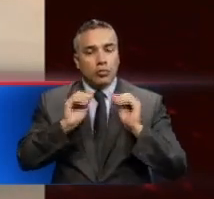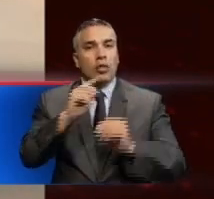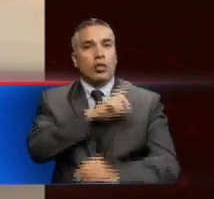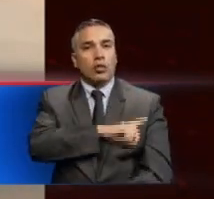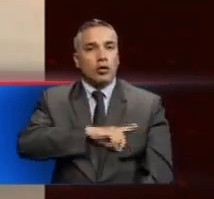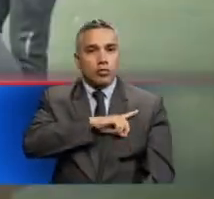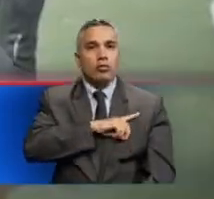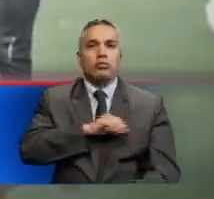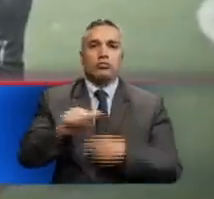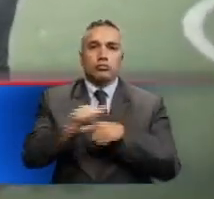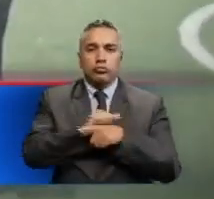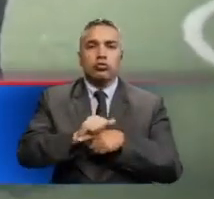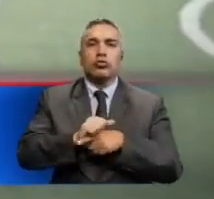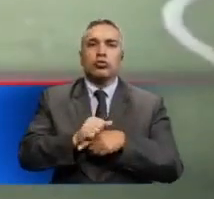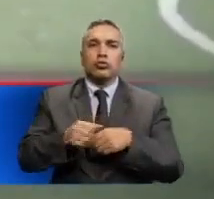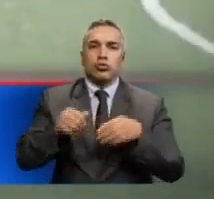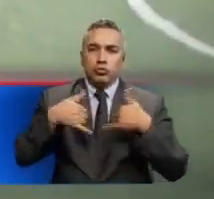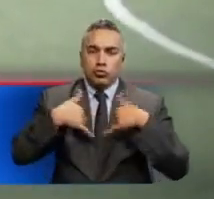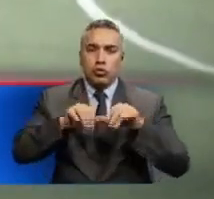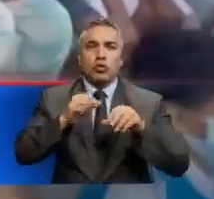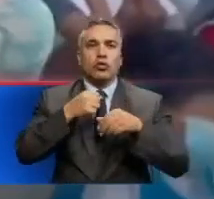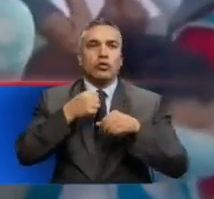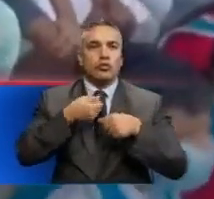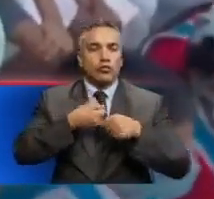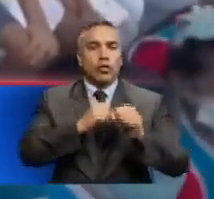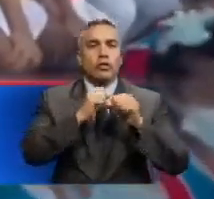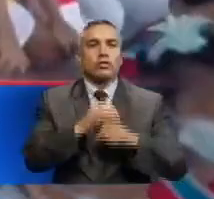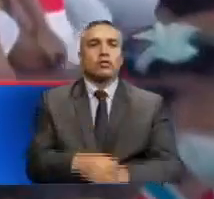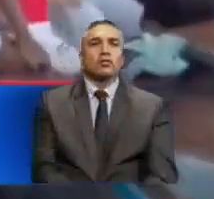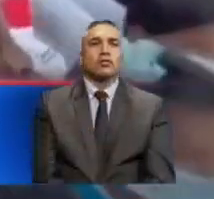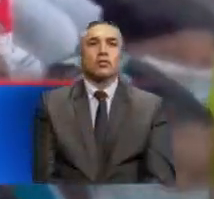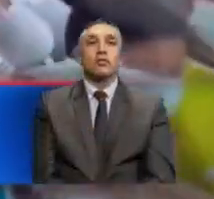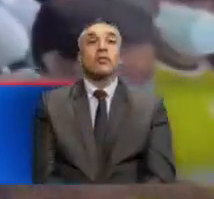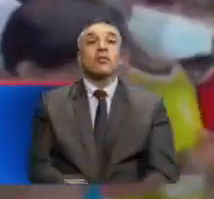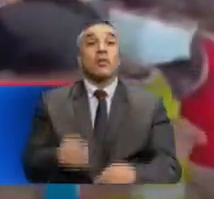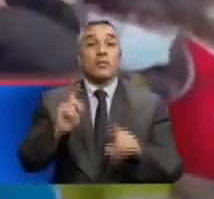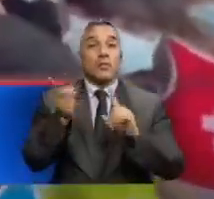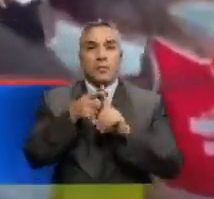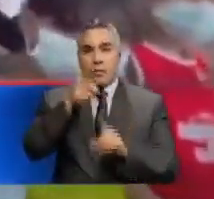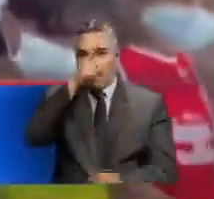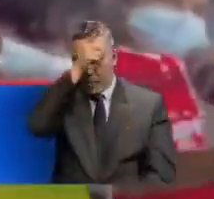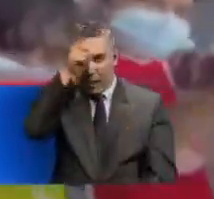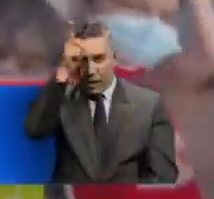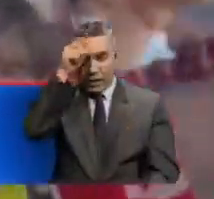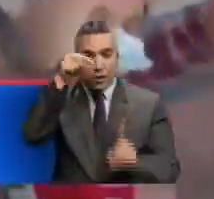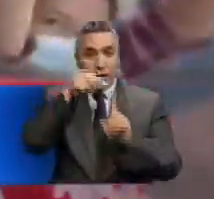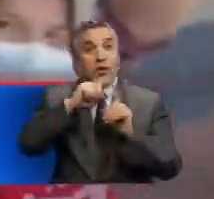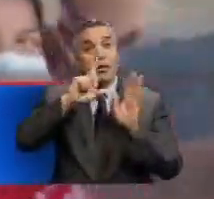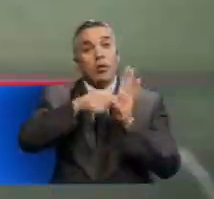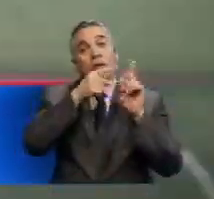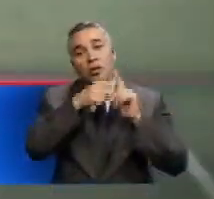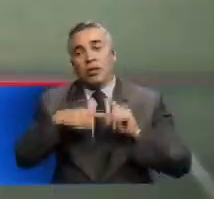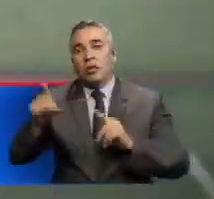la constancia. Los niños viajan este viernes a Madrid y posteriormente a Qatar, y su primera actividad será